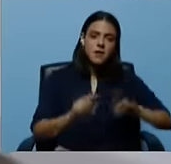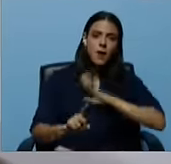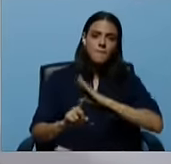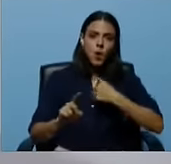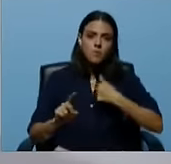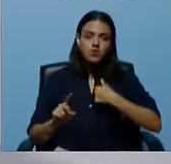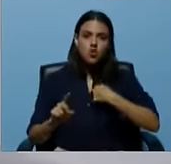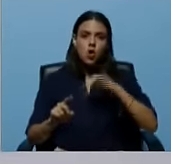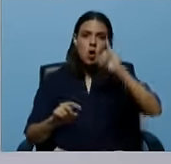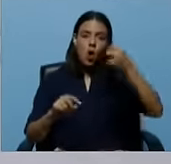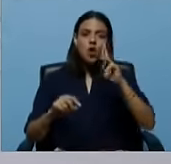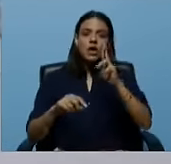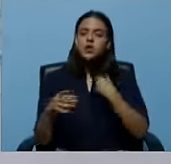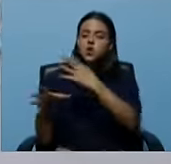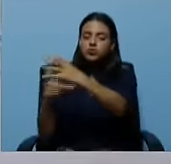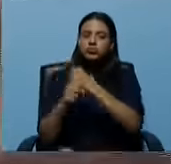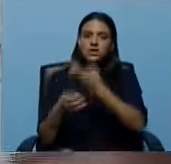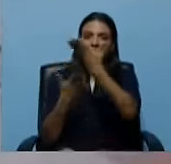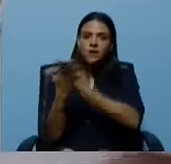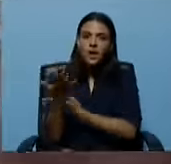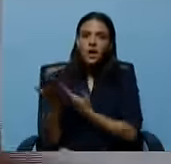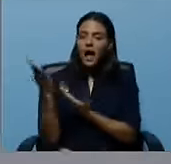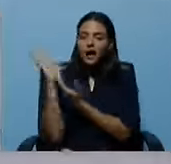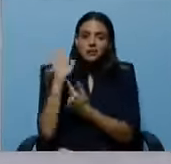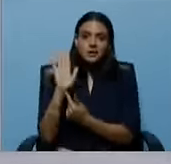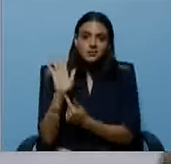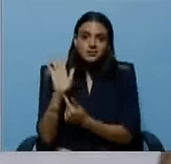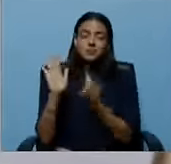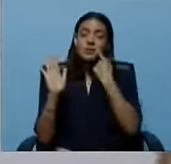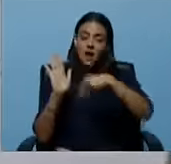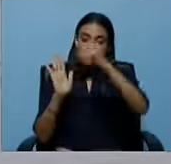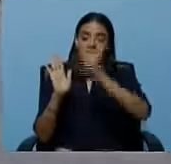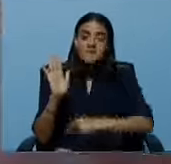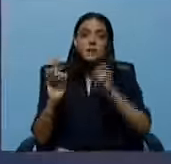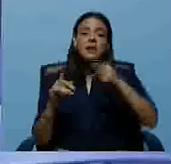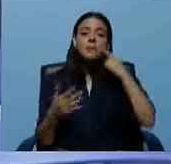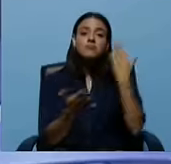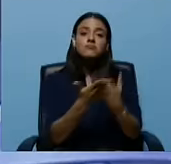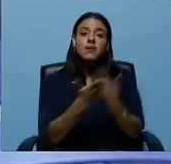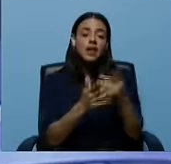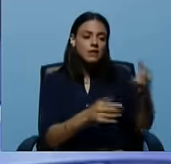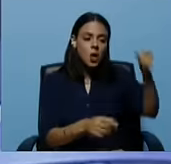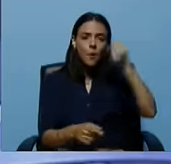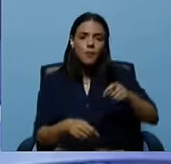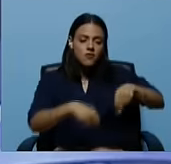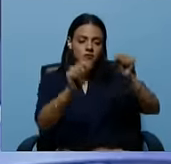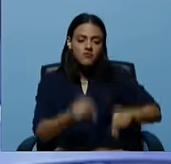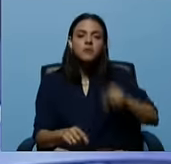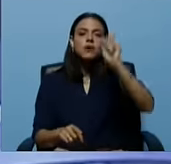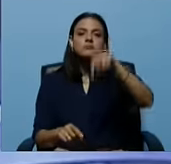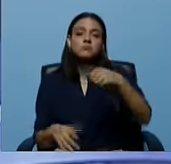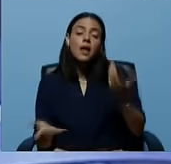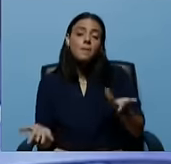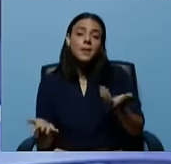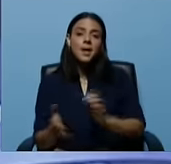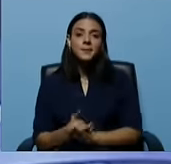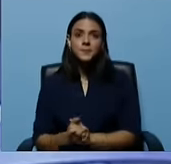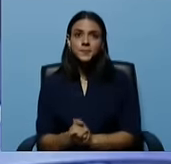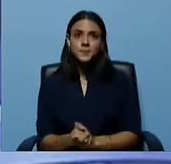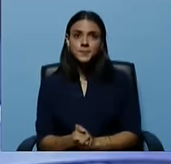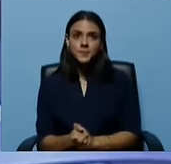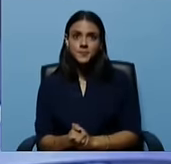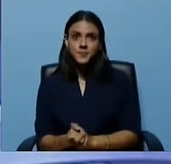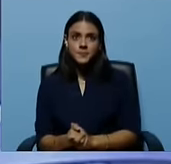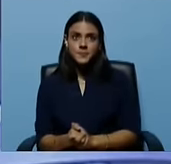como recibido, más la firma de un testigo presencial que estuvo en el acto de la firma de esta